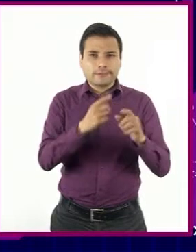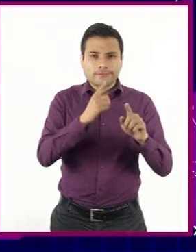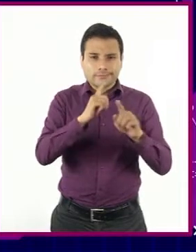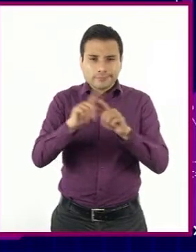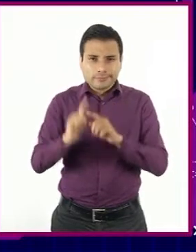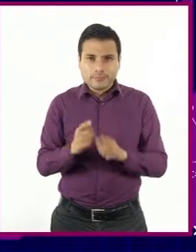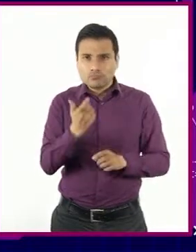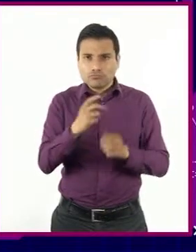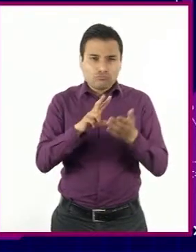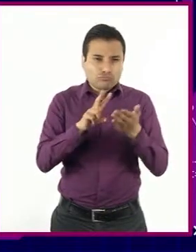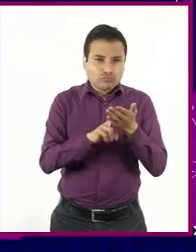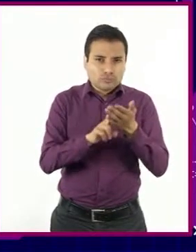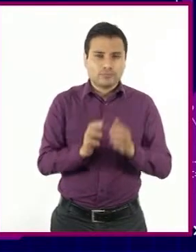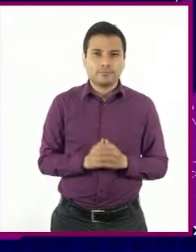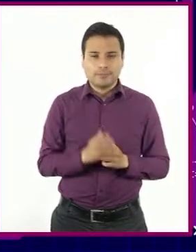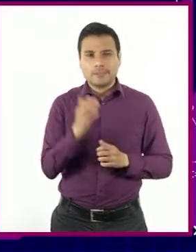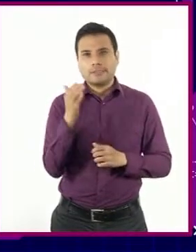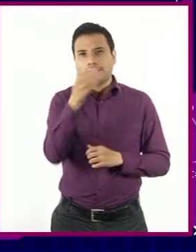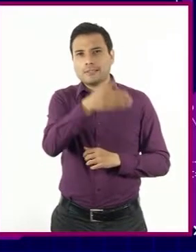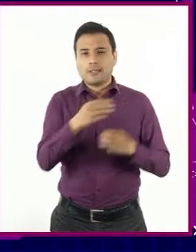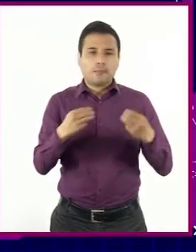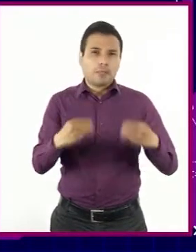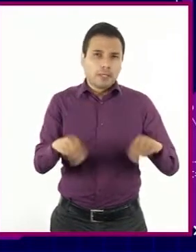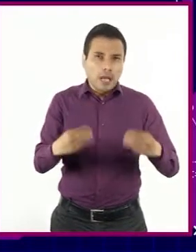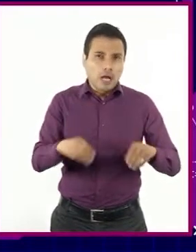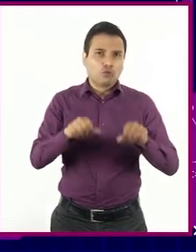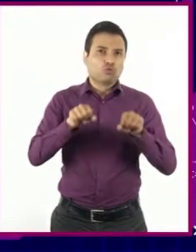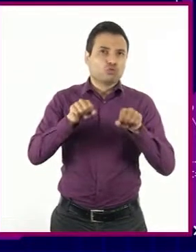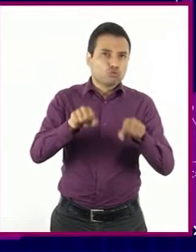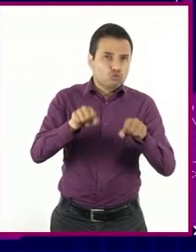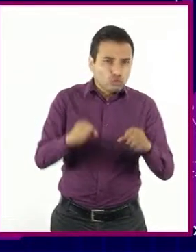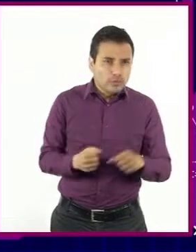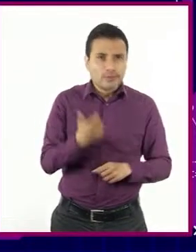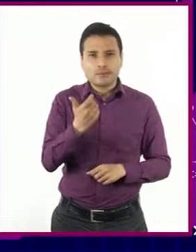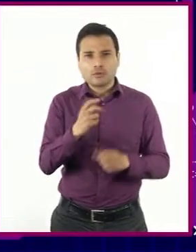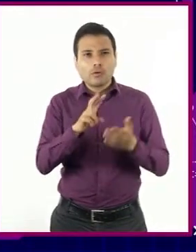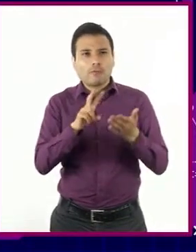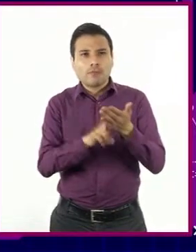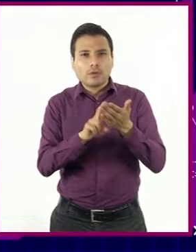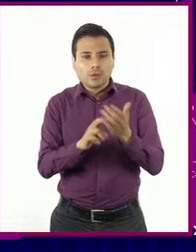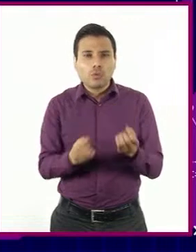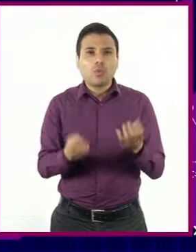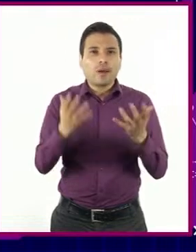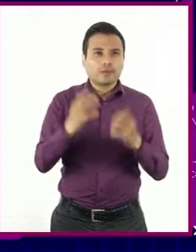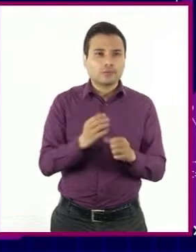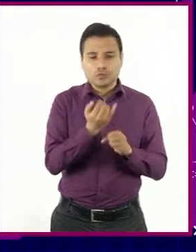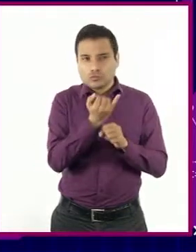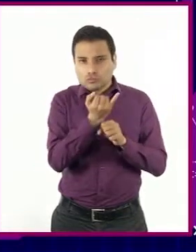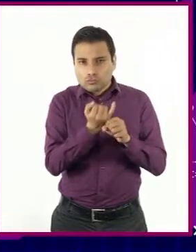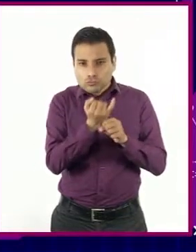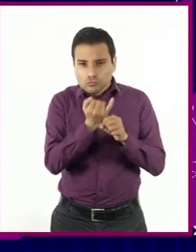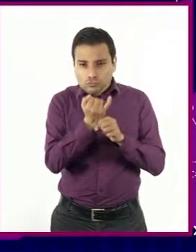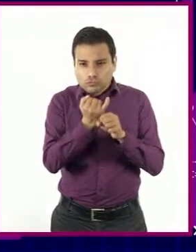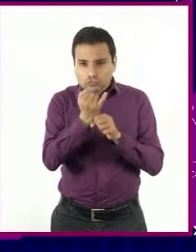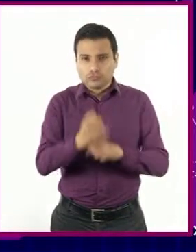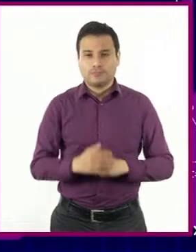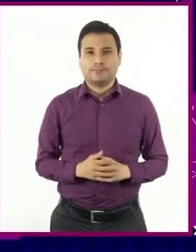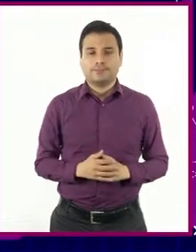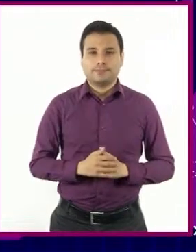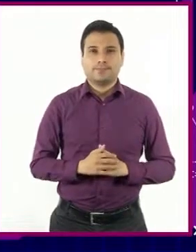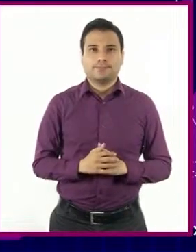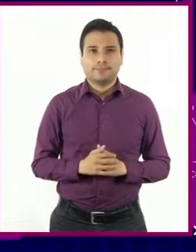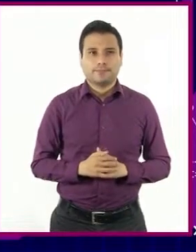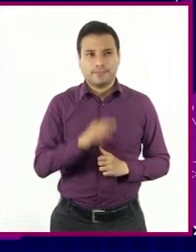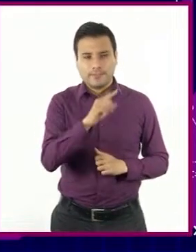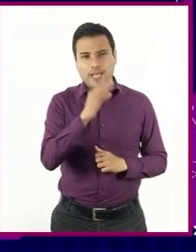establecimientos comerciales en donde los investigadores de precios que están distribuidos en todo el país dan seguimiento recurrente a